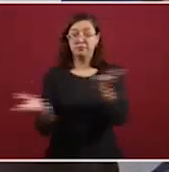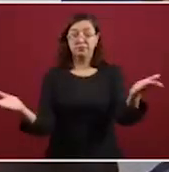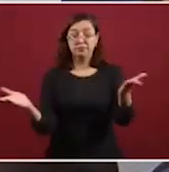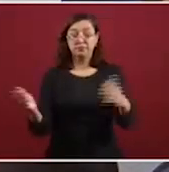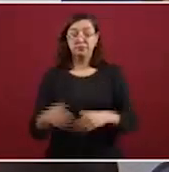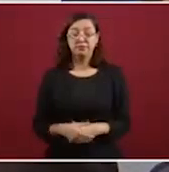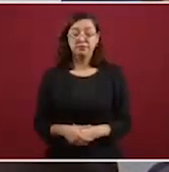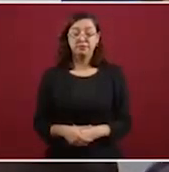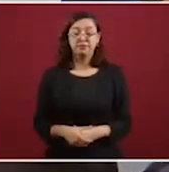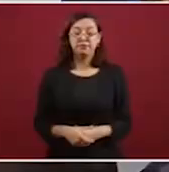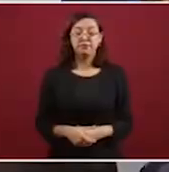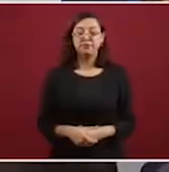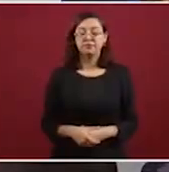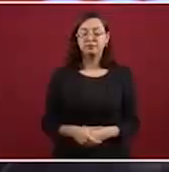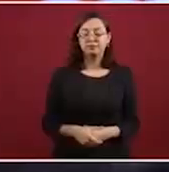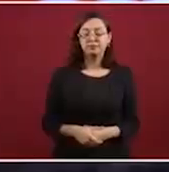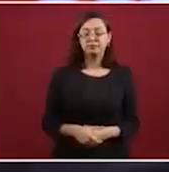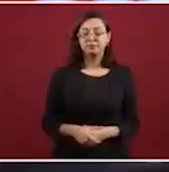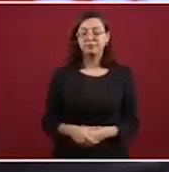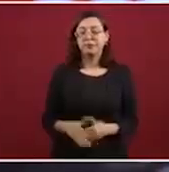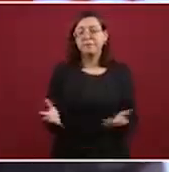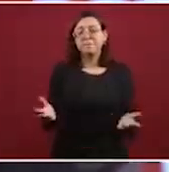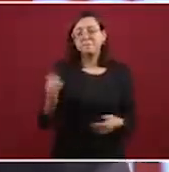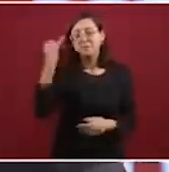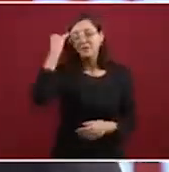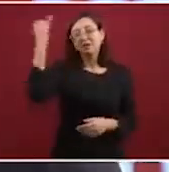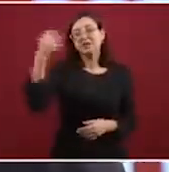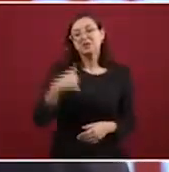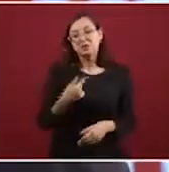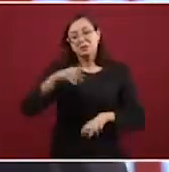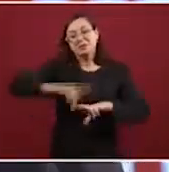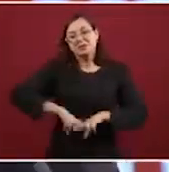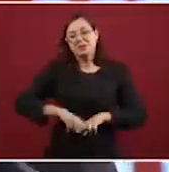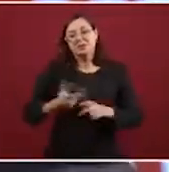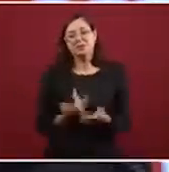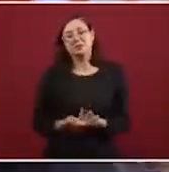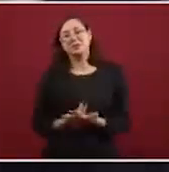entonces imagínense lo que voy a estar esperando aquí